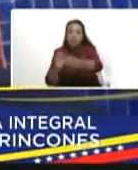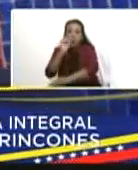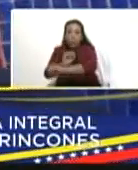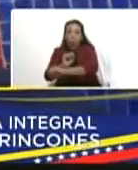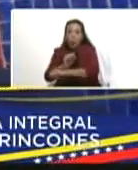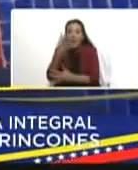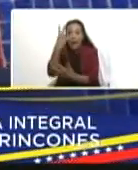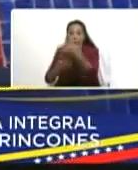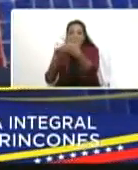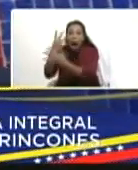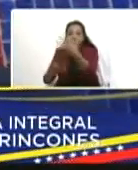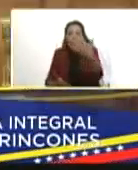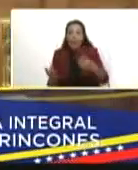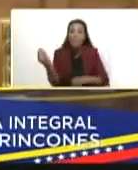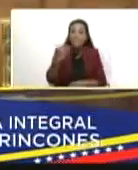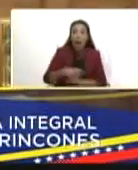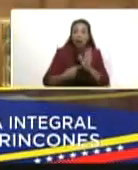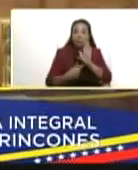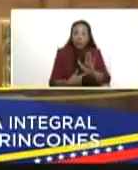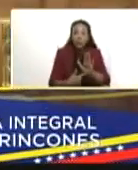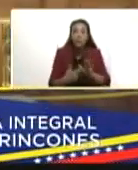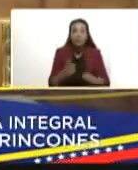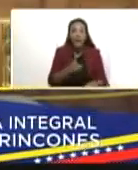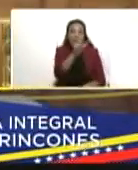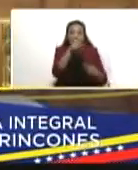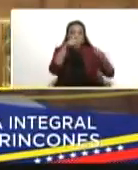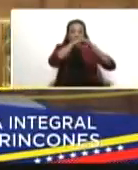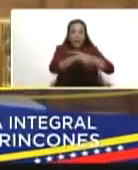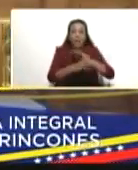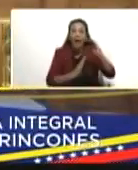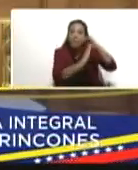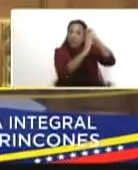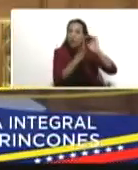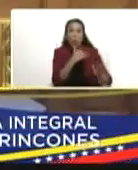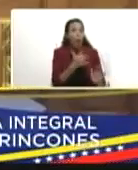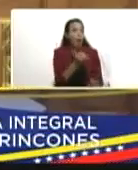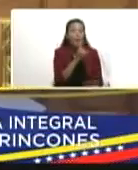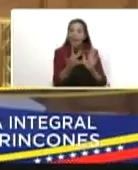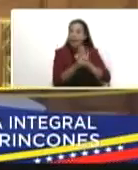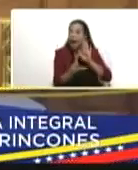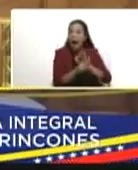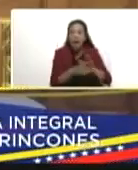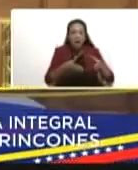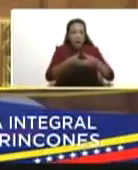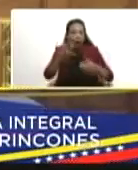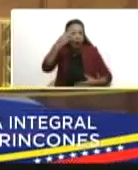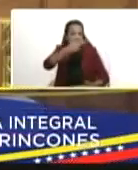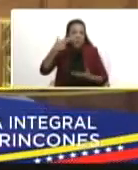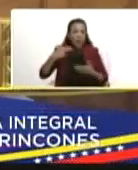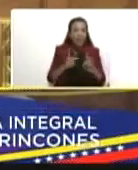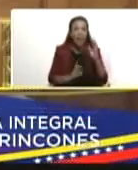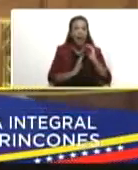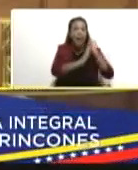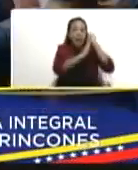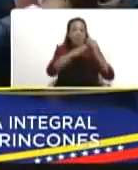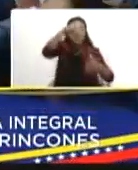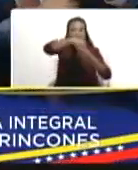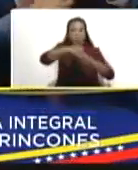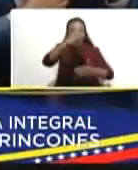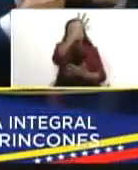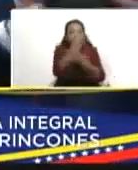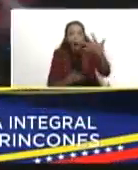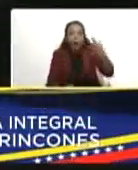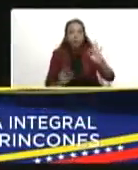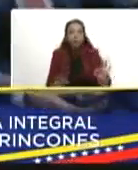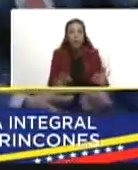país donde además se dirigían actividades ilícitas bandas delictivas